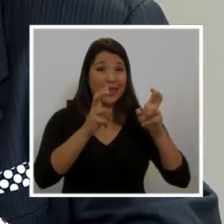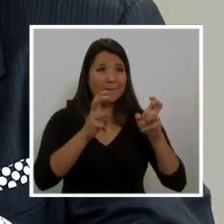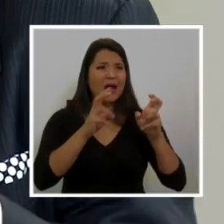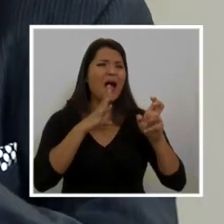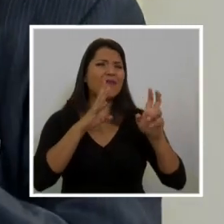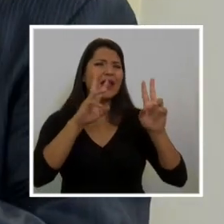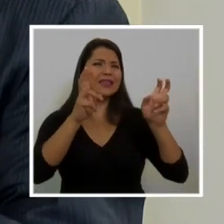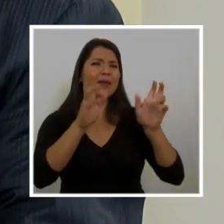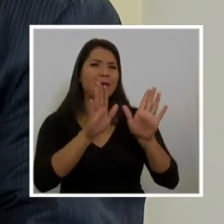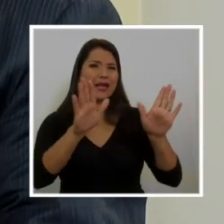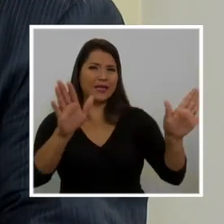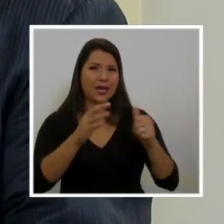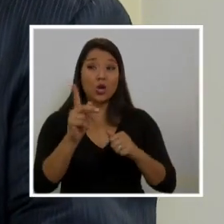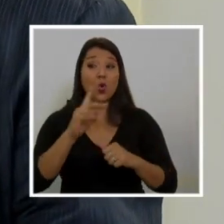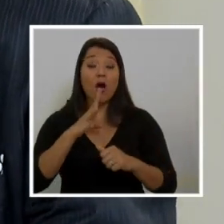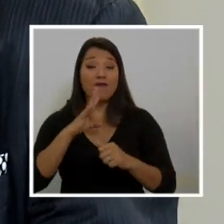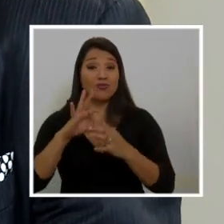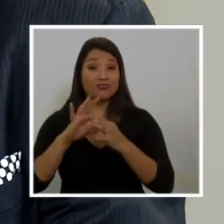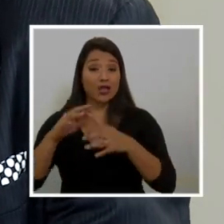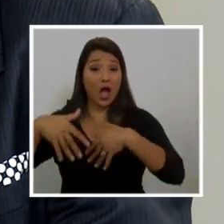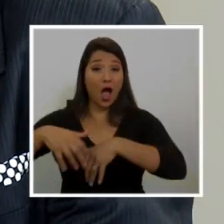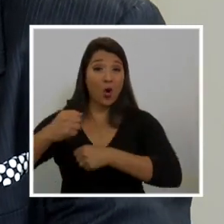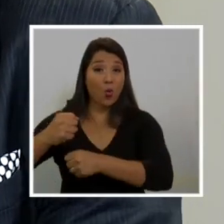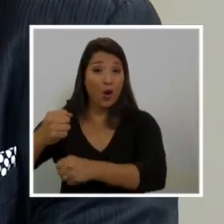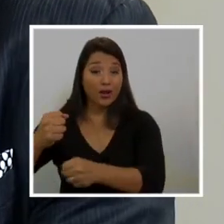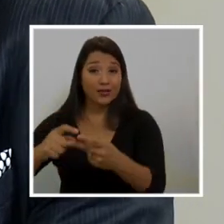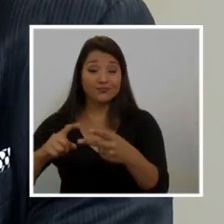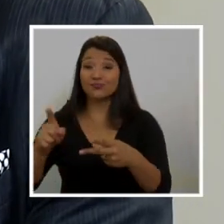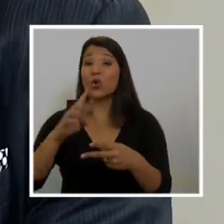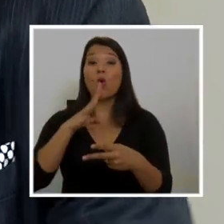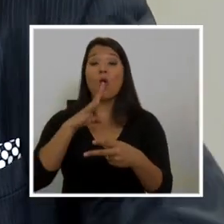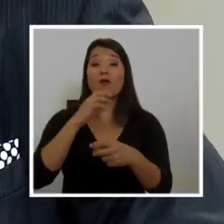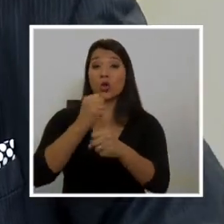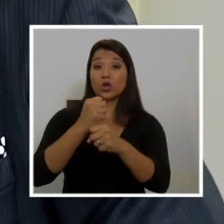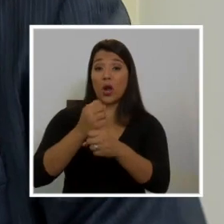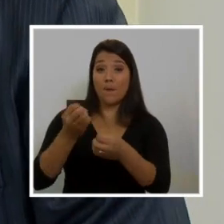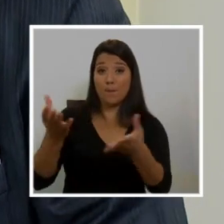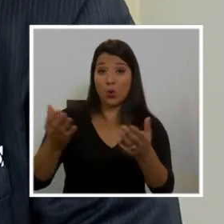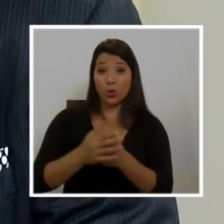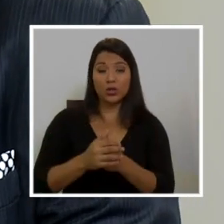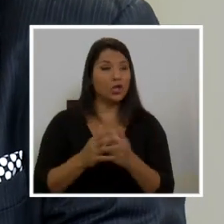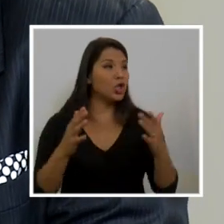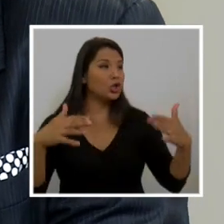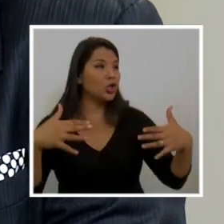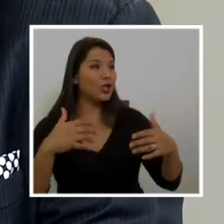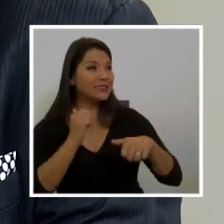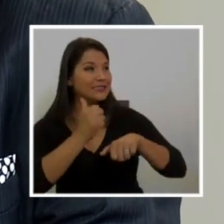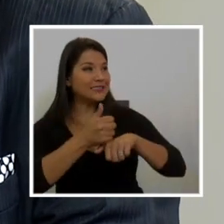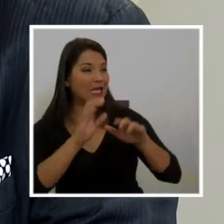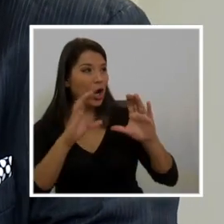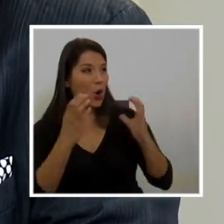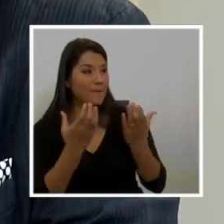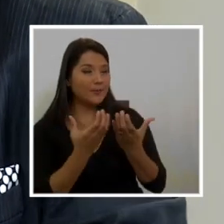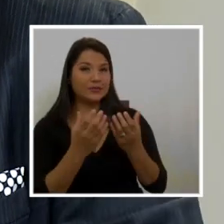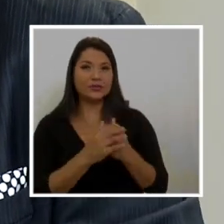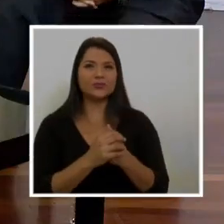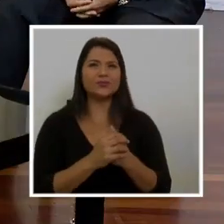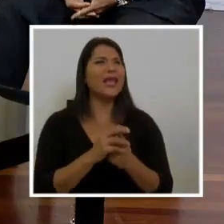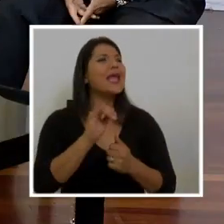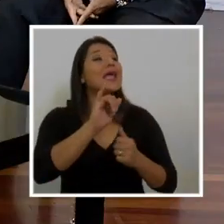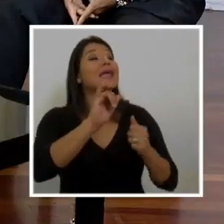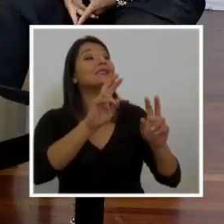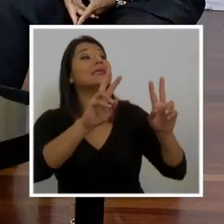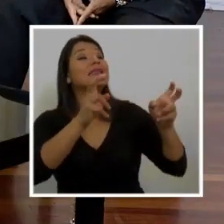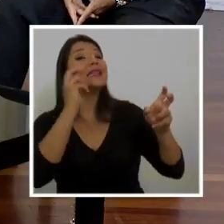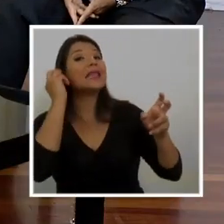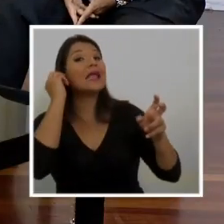¿verdad? El proyecto no tocó el empleo público, porque sabe que esos no temas tiene comisión, calientan. todavía no se le ha establecido una comisión. Esos otros... Ese es un tema que